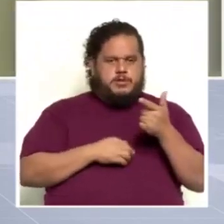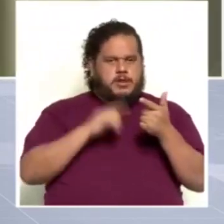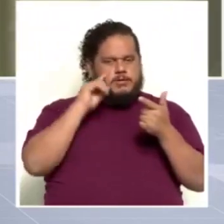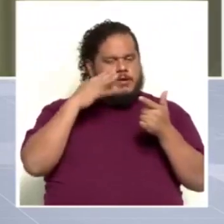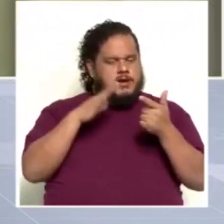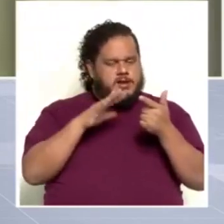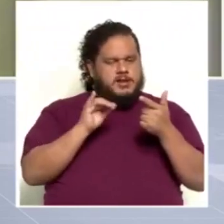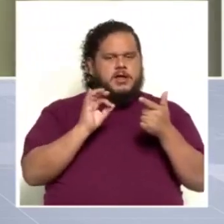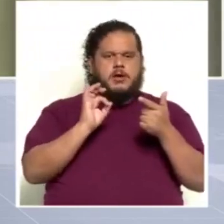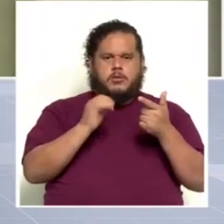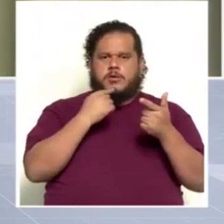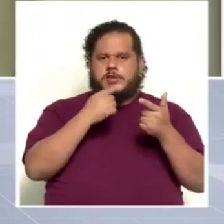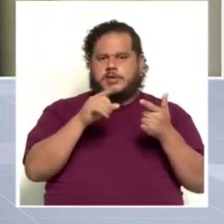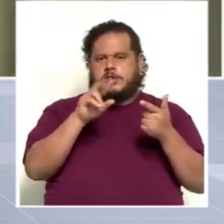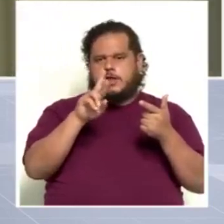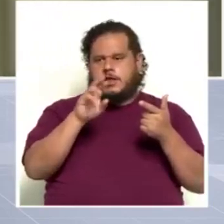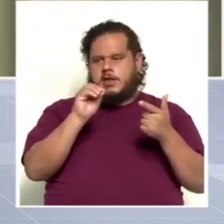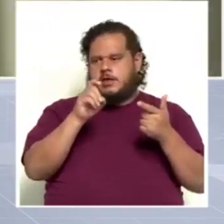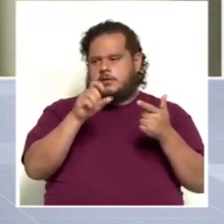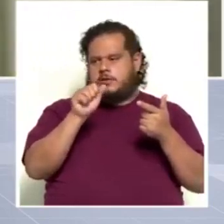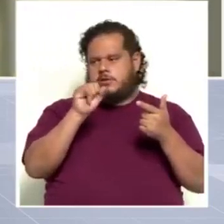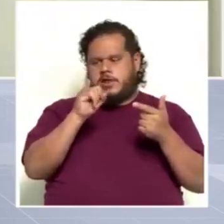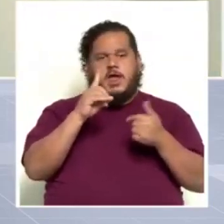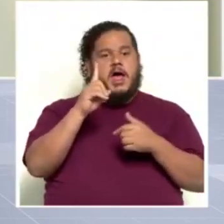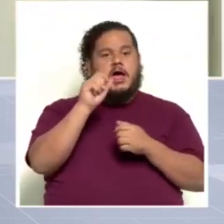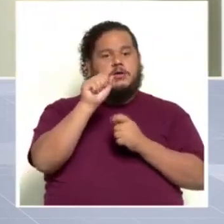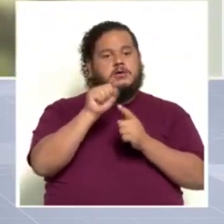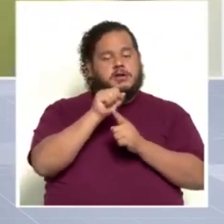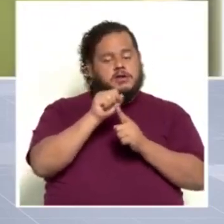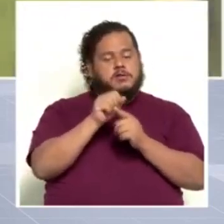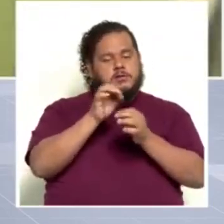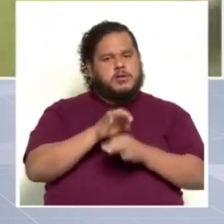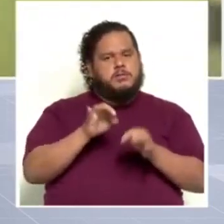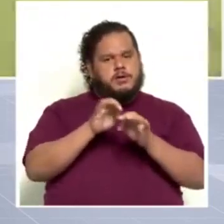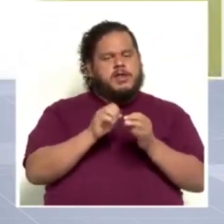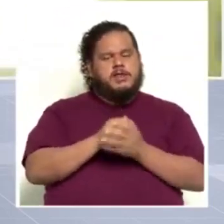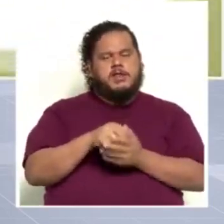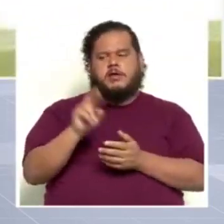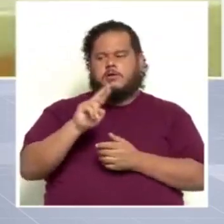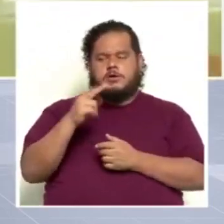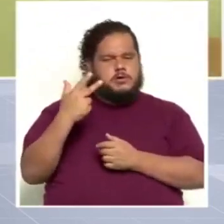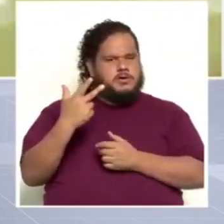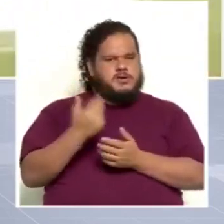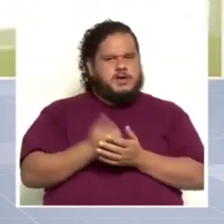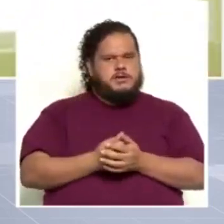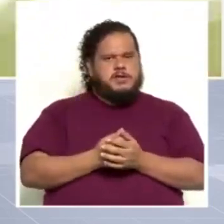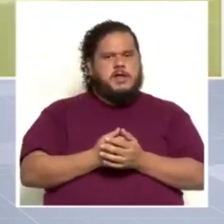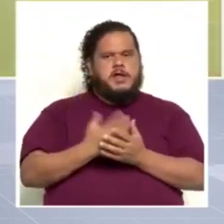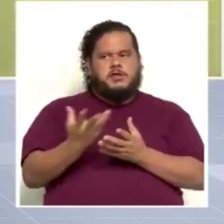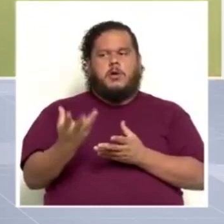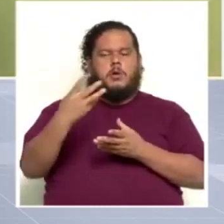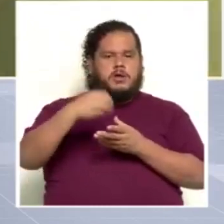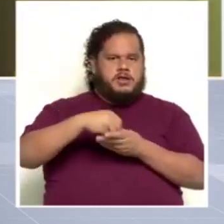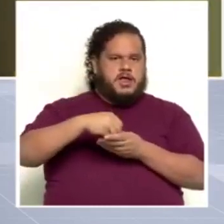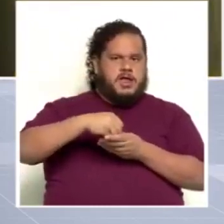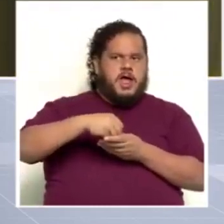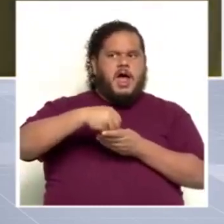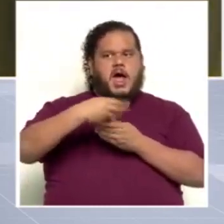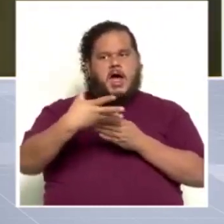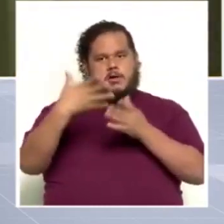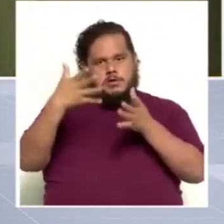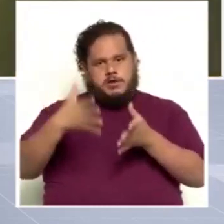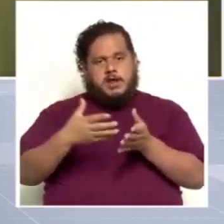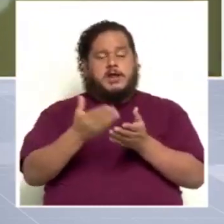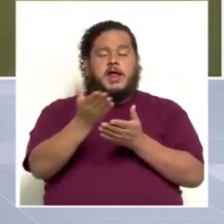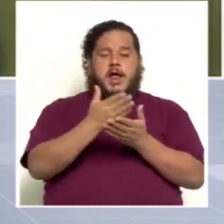que, como bien apunta Roxay también, hay un elemento sustantivo, y es que Rodrigo Chávez es un inside outsider, ¿verdad? Es alguien